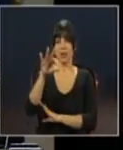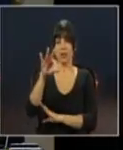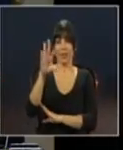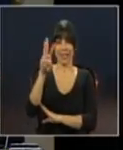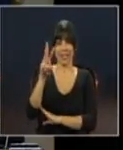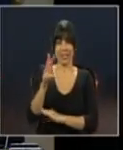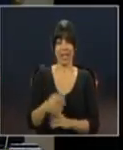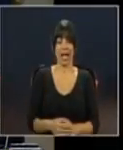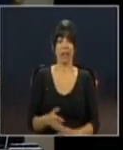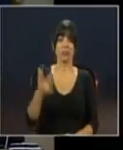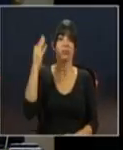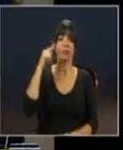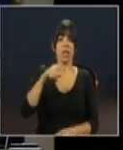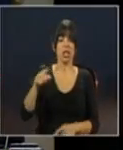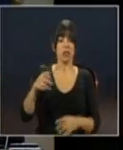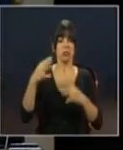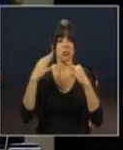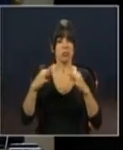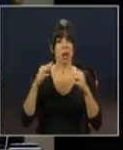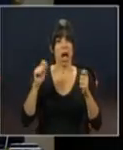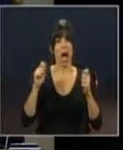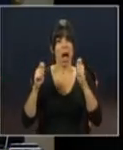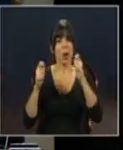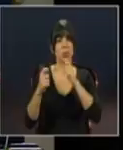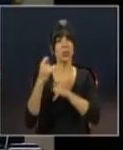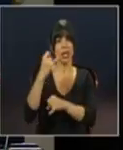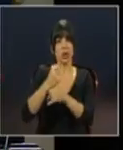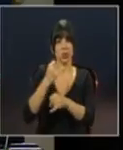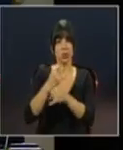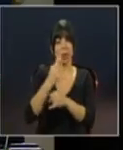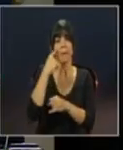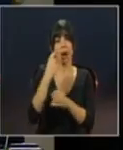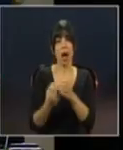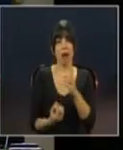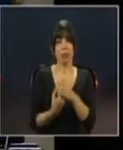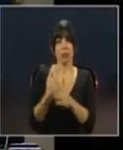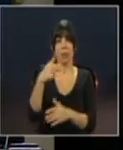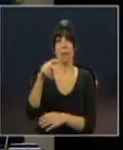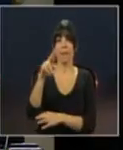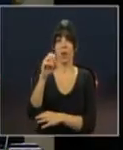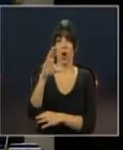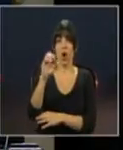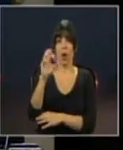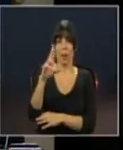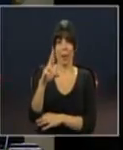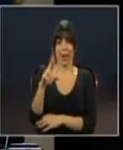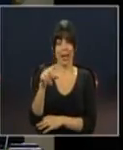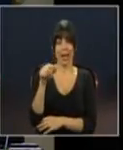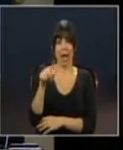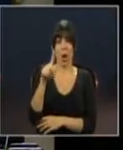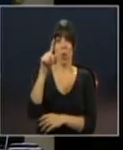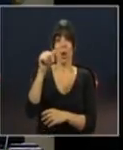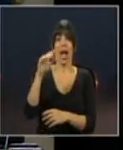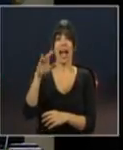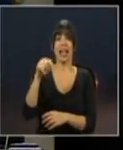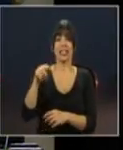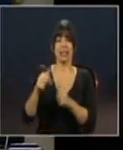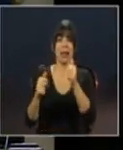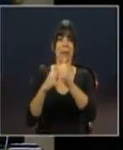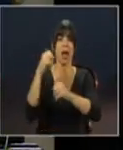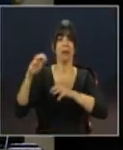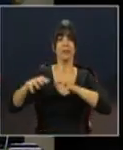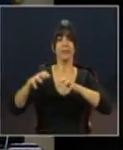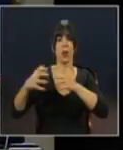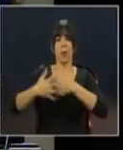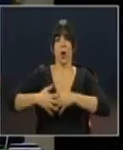1996 cuando se atrevieron a hacer el ajuste institucional para la creación de Procomer, una de las agencias que ha dinamizado el primer